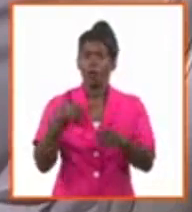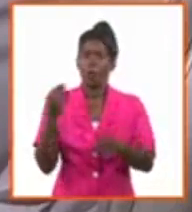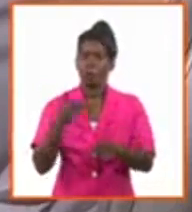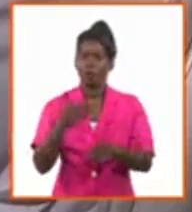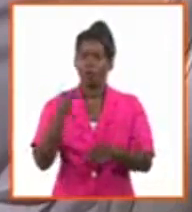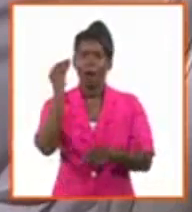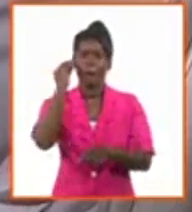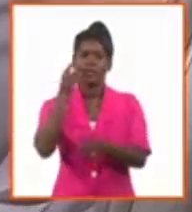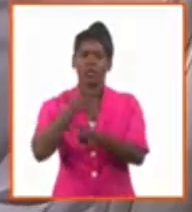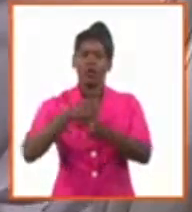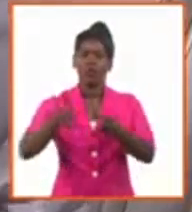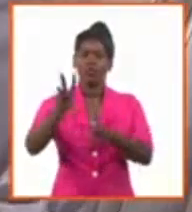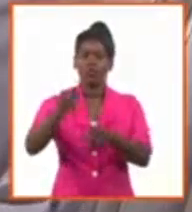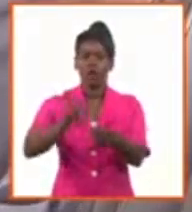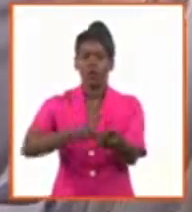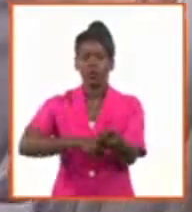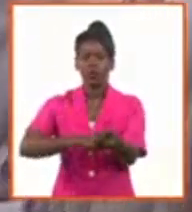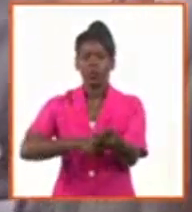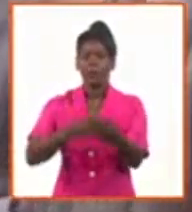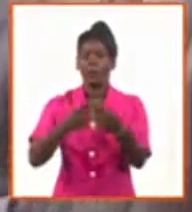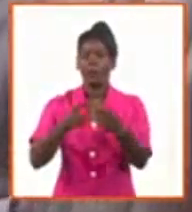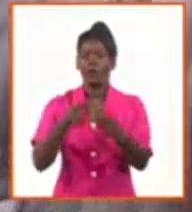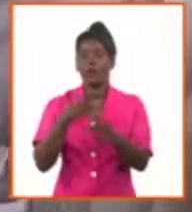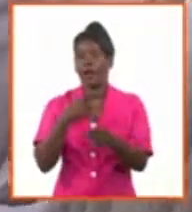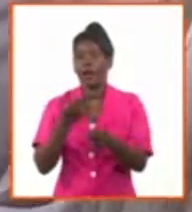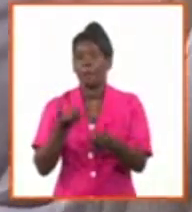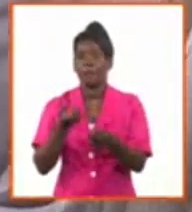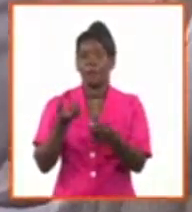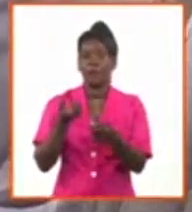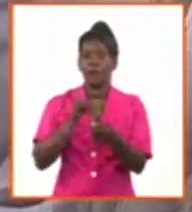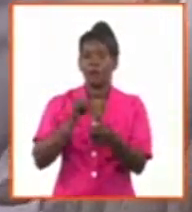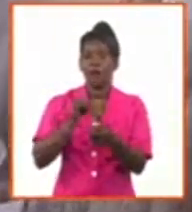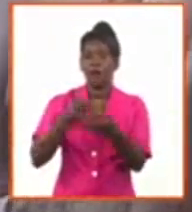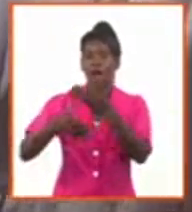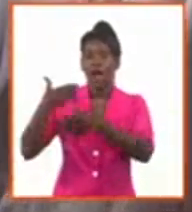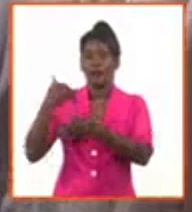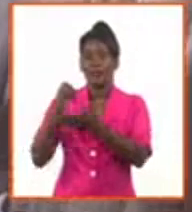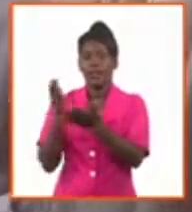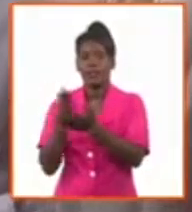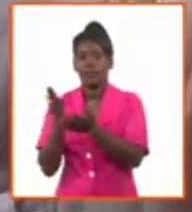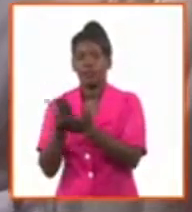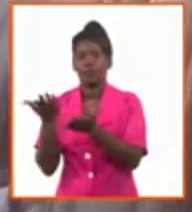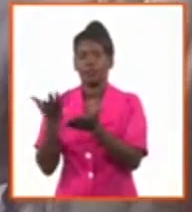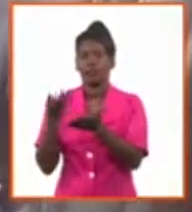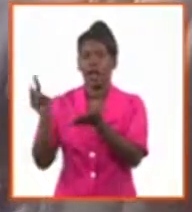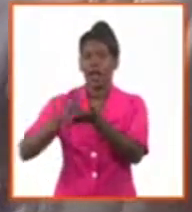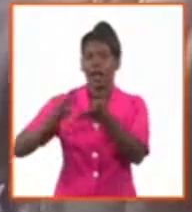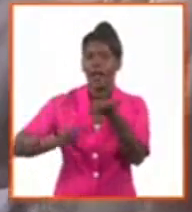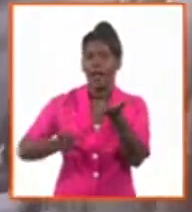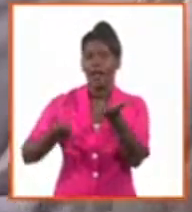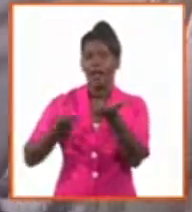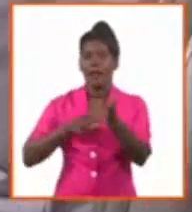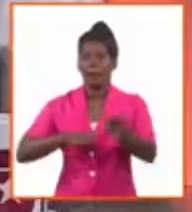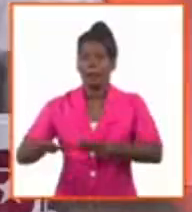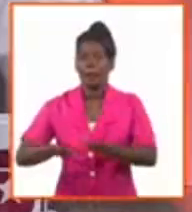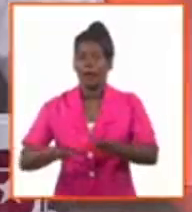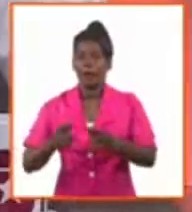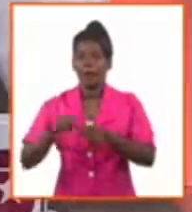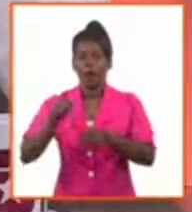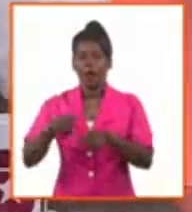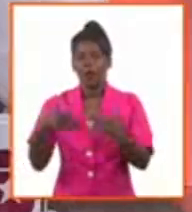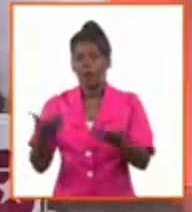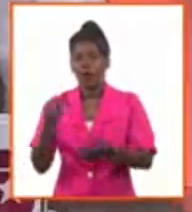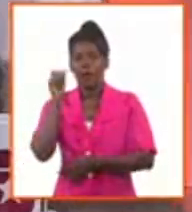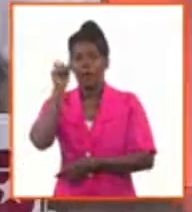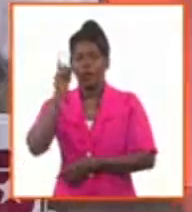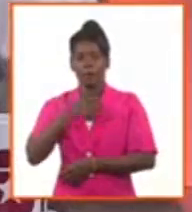circunstancias, pero el tema de las clases, la lectura, la preparación, ¿cómo ven, cómo enfocan esto hoy los estudiantes de